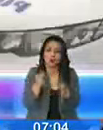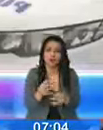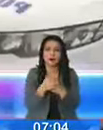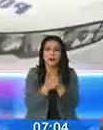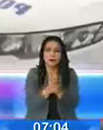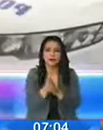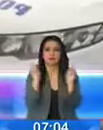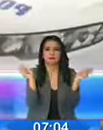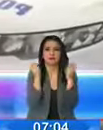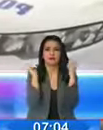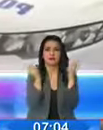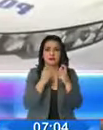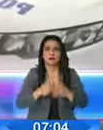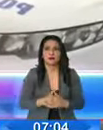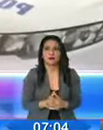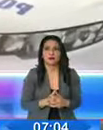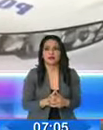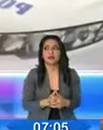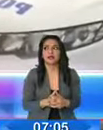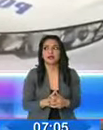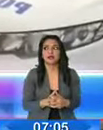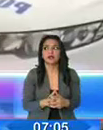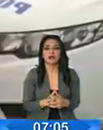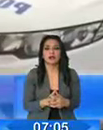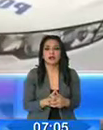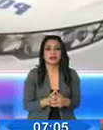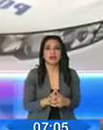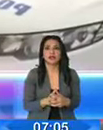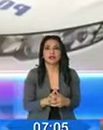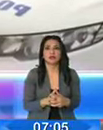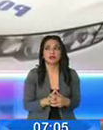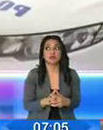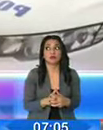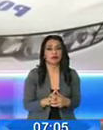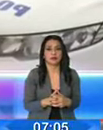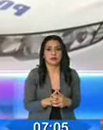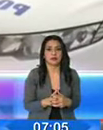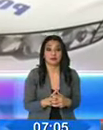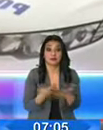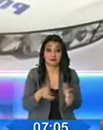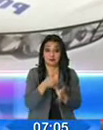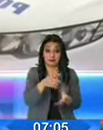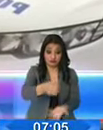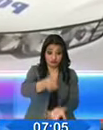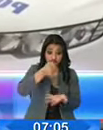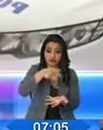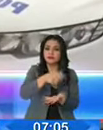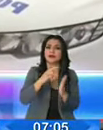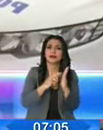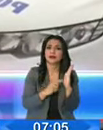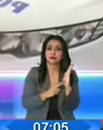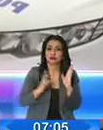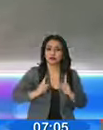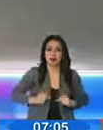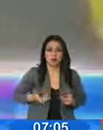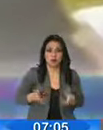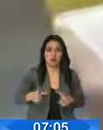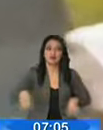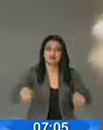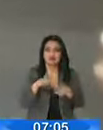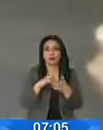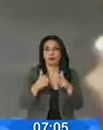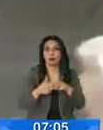Ese licor está prohibido ya que no contiene registro sanitario y ha causado bastantes inconvenientes en el sector. Pero no era